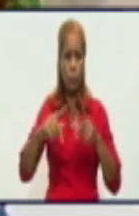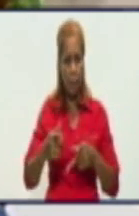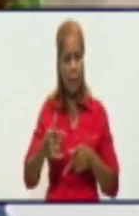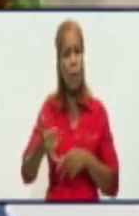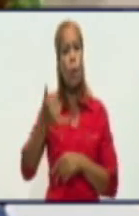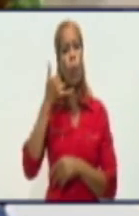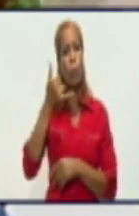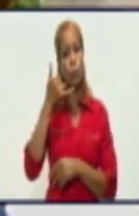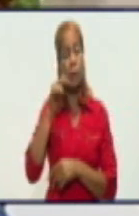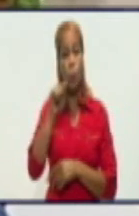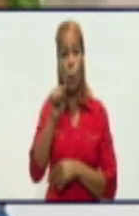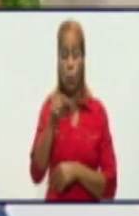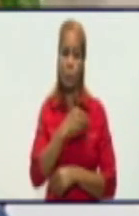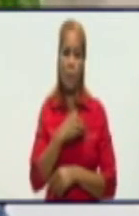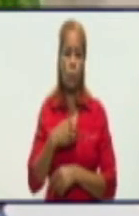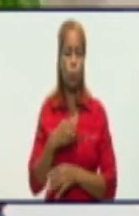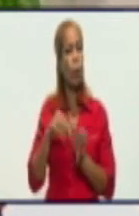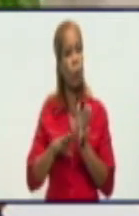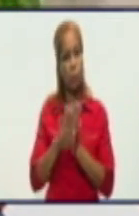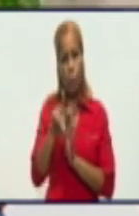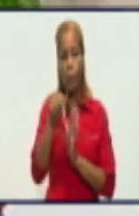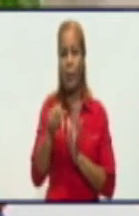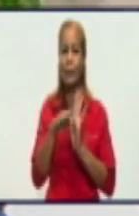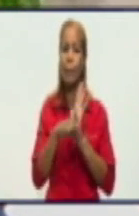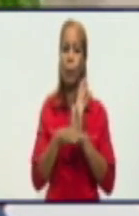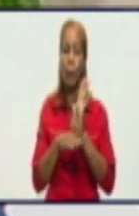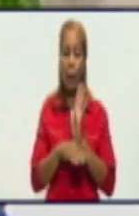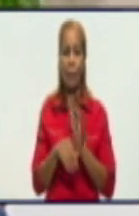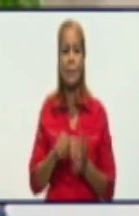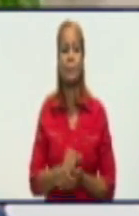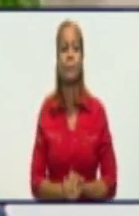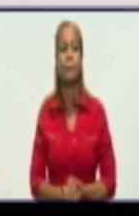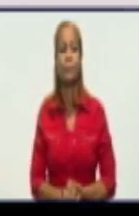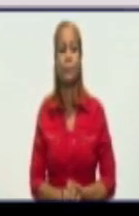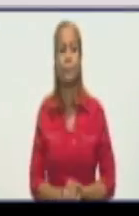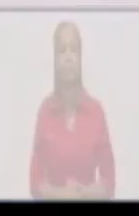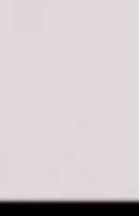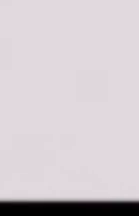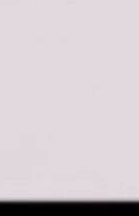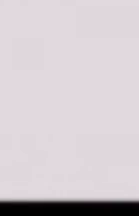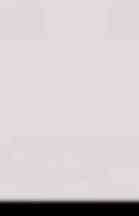comunicación con usted, doctora. Seguimos en esta emisión de la revista Frecuencia 12. Thank you.